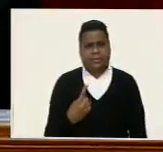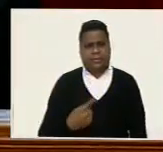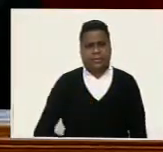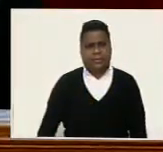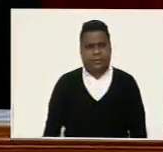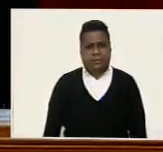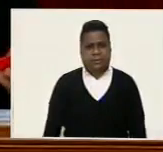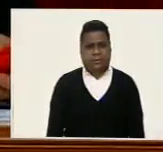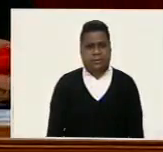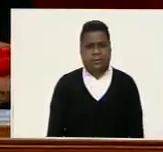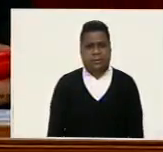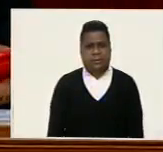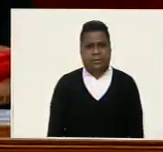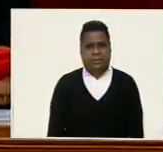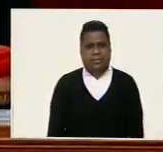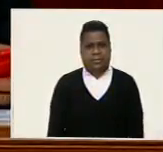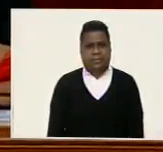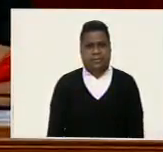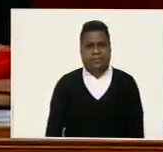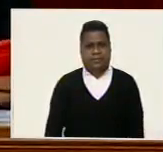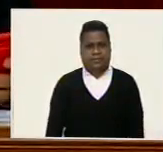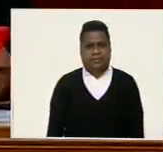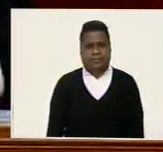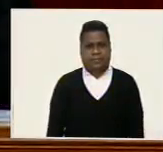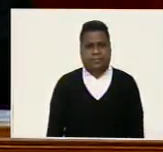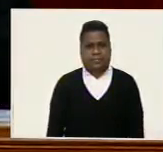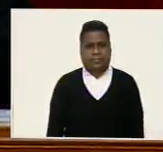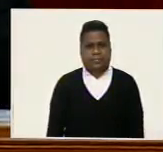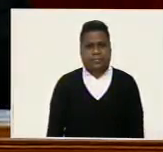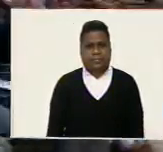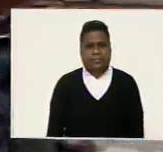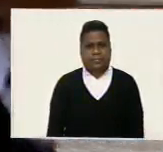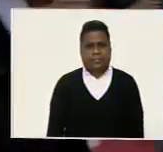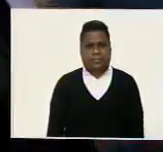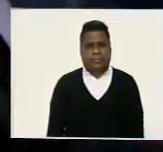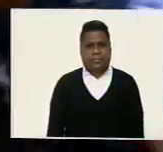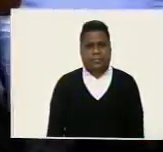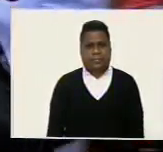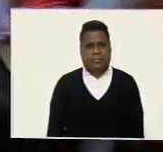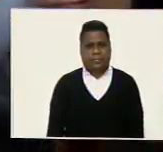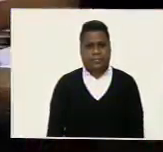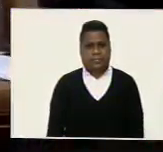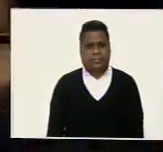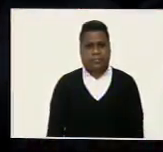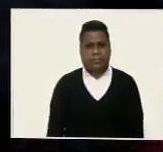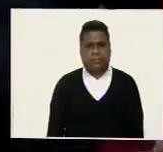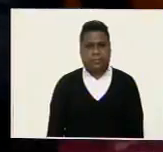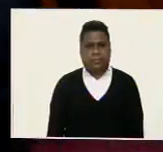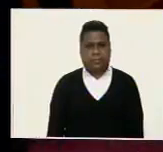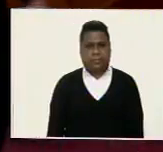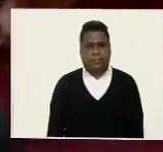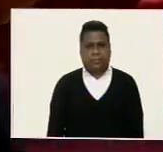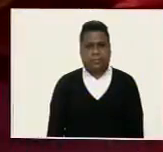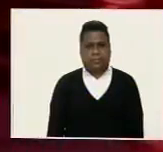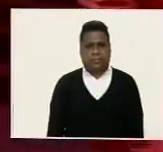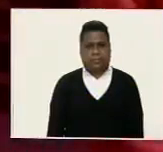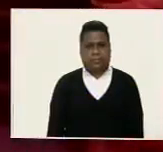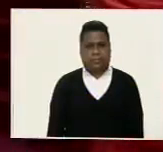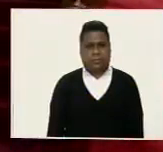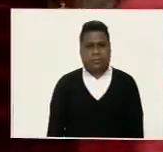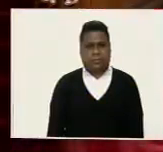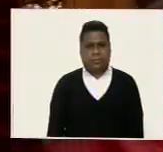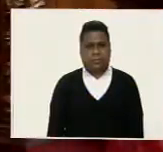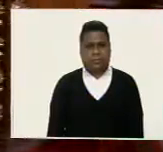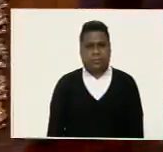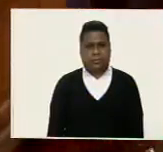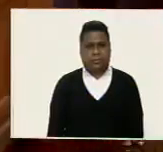participación de los constituyentes en rechazo a estas sanciones impuestas por la Unión Europea. Recordemos el primer punto del